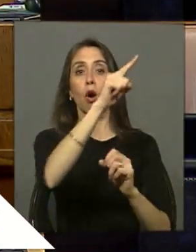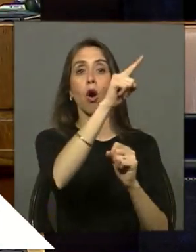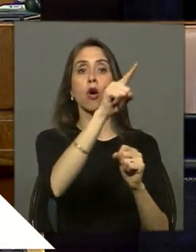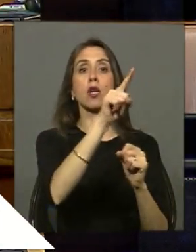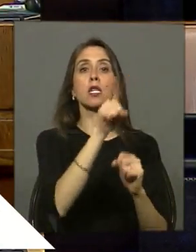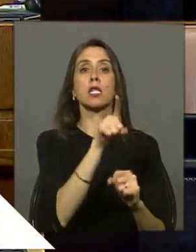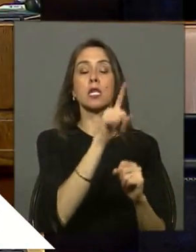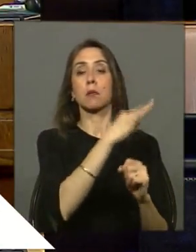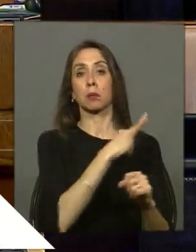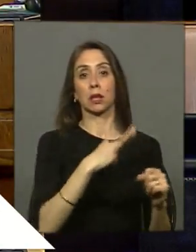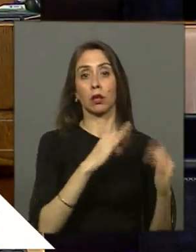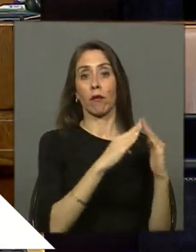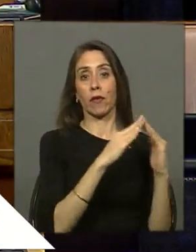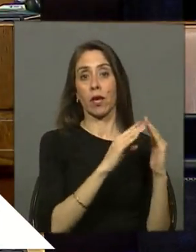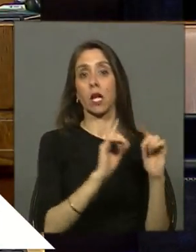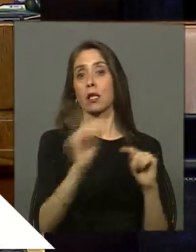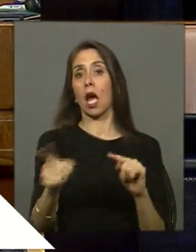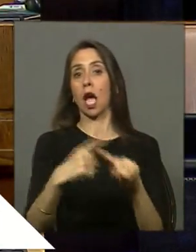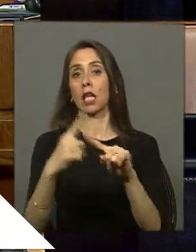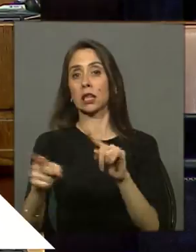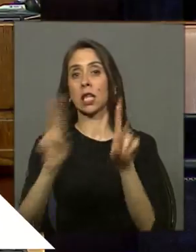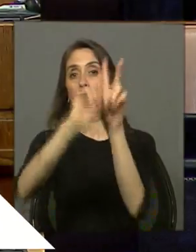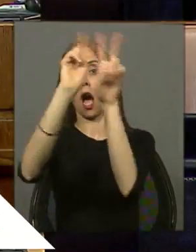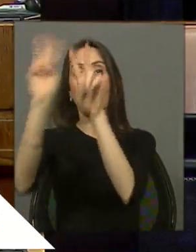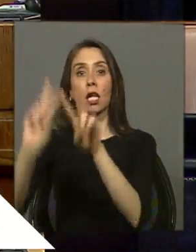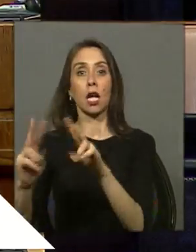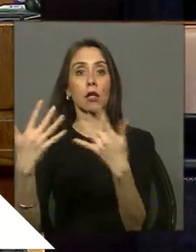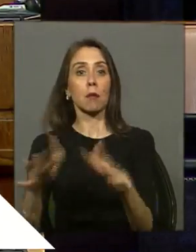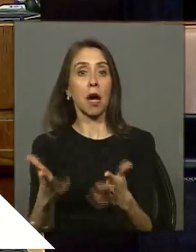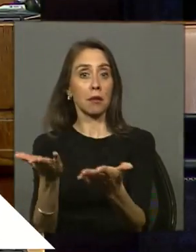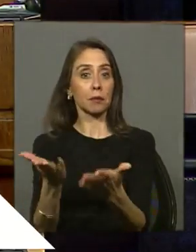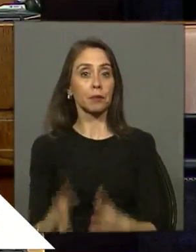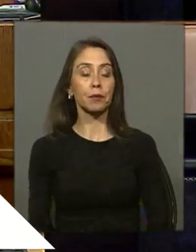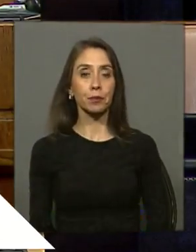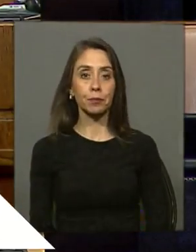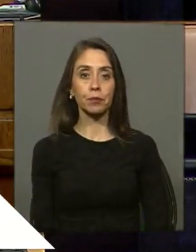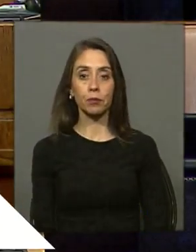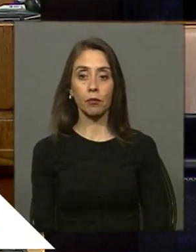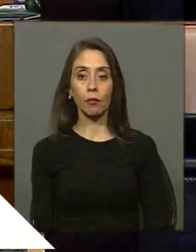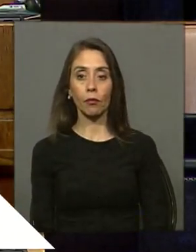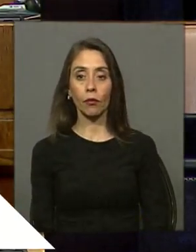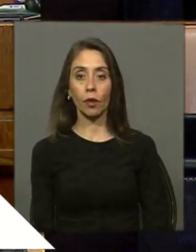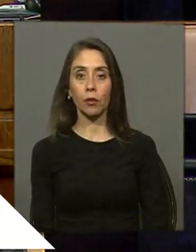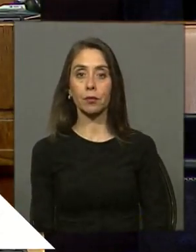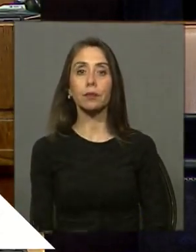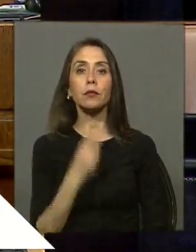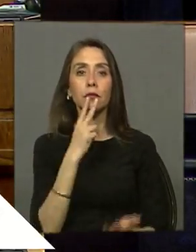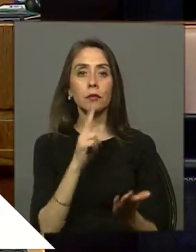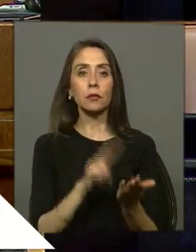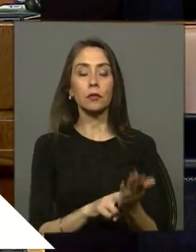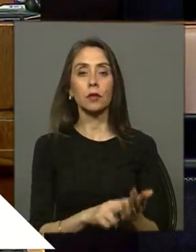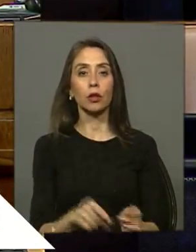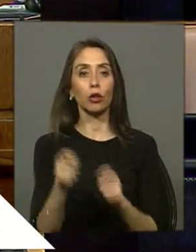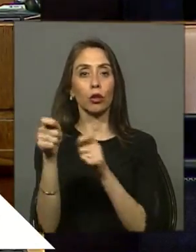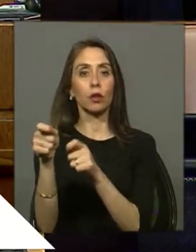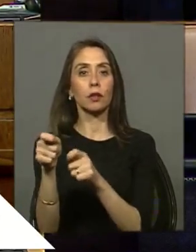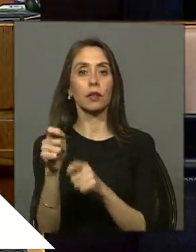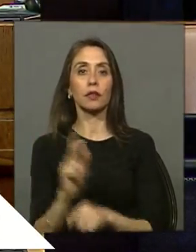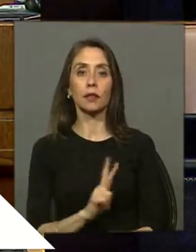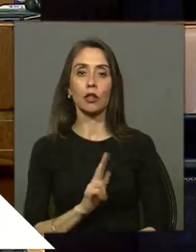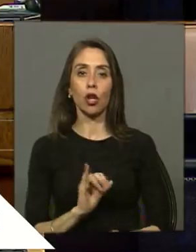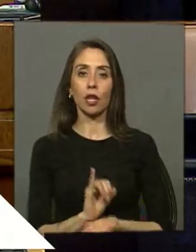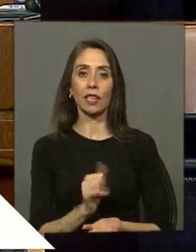reparación de las situaciones que he señalado también señor presidente que se le oficie al señor